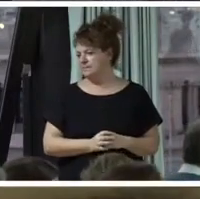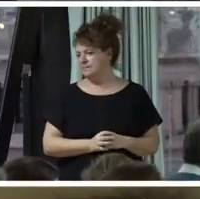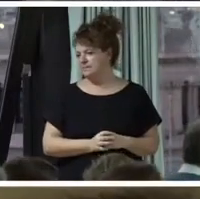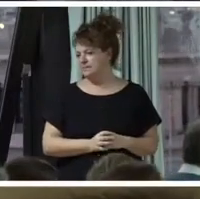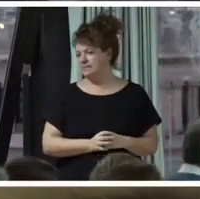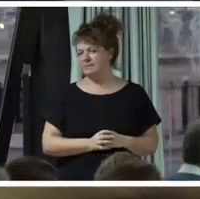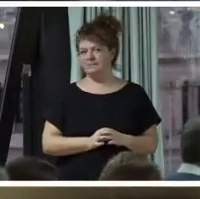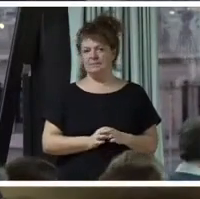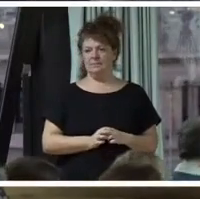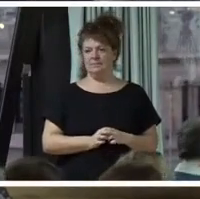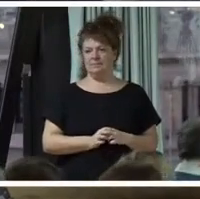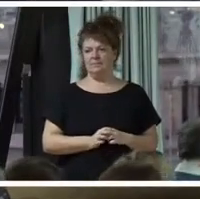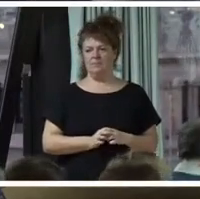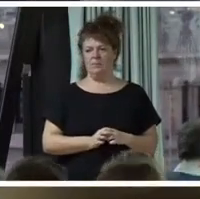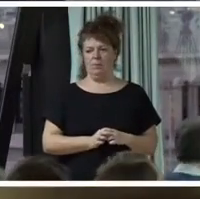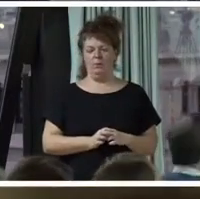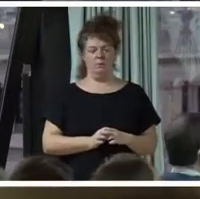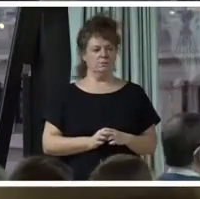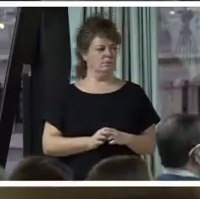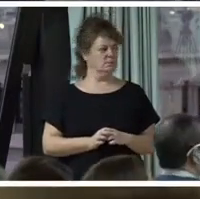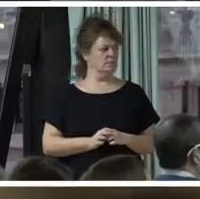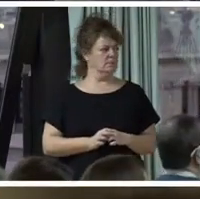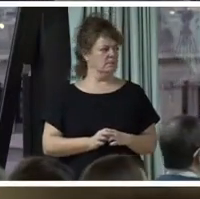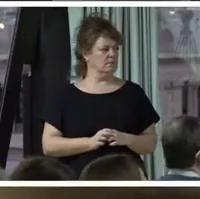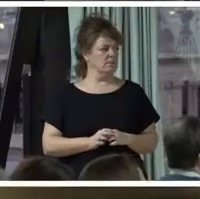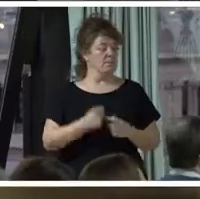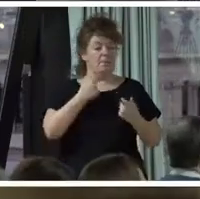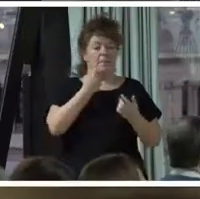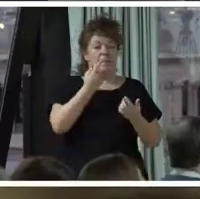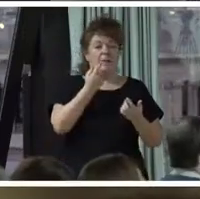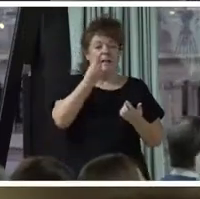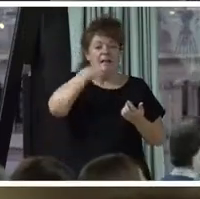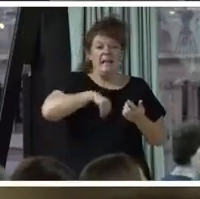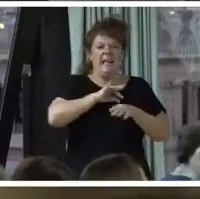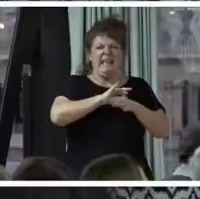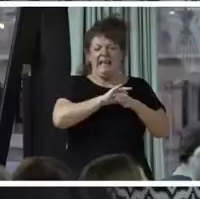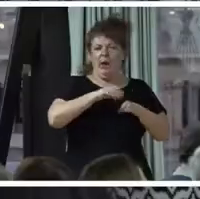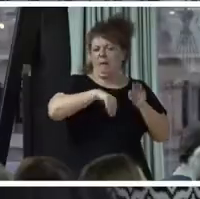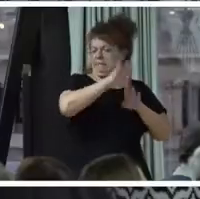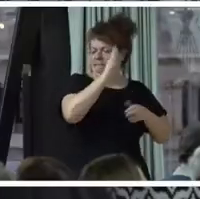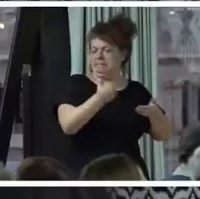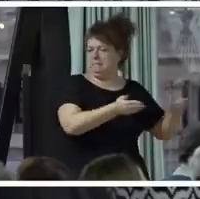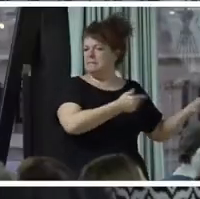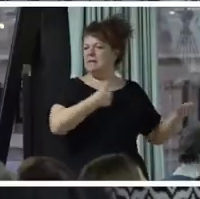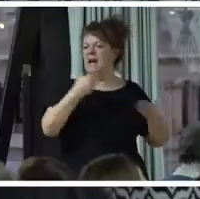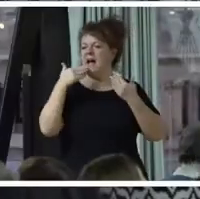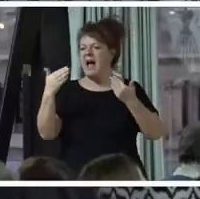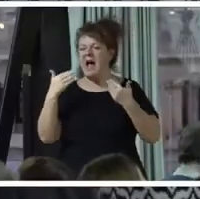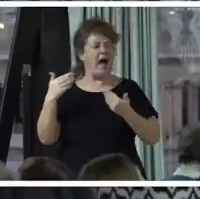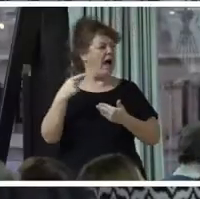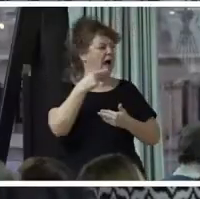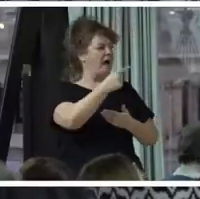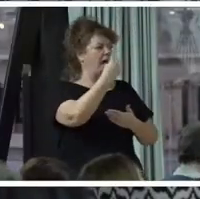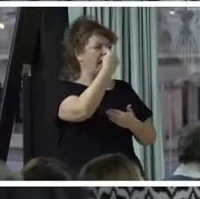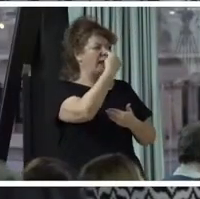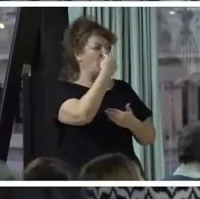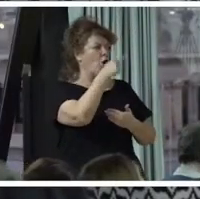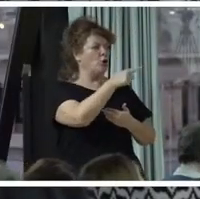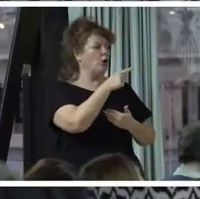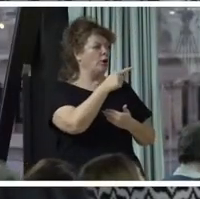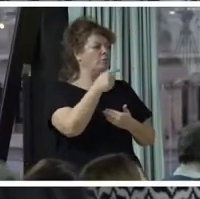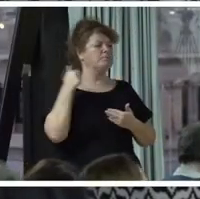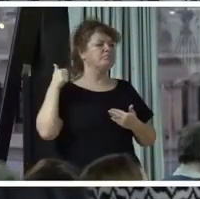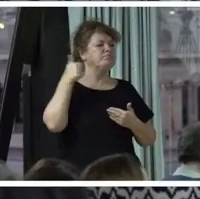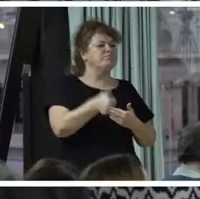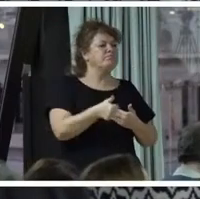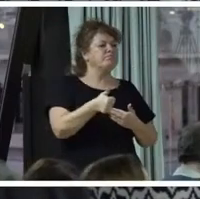me me vais a permitir que me salte un poquito el guión solamente para agradecerle a a jone haber